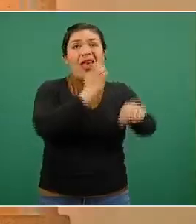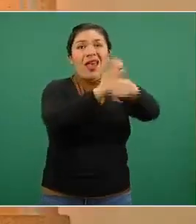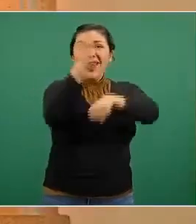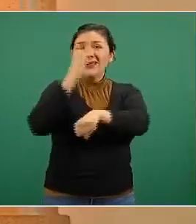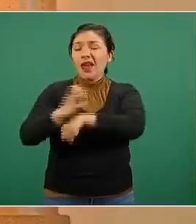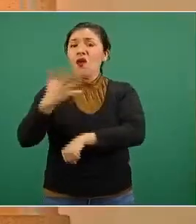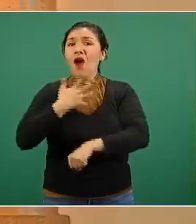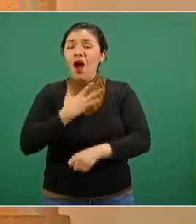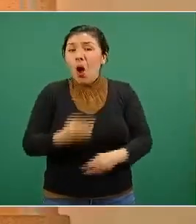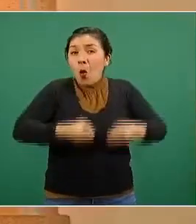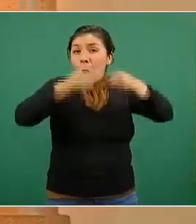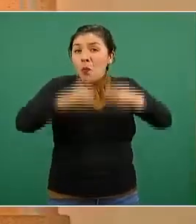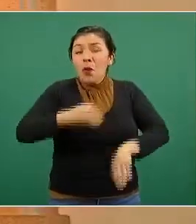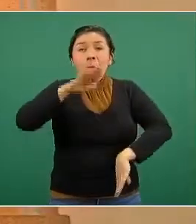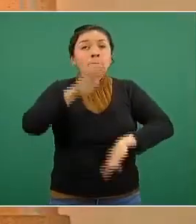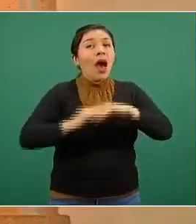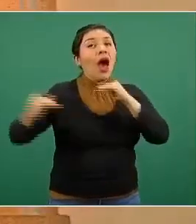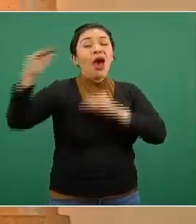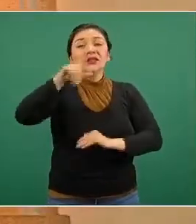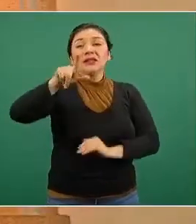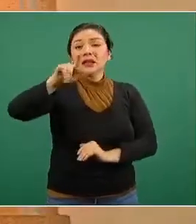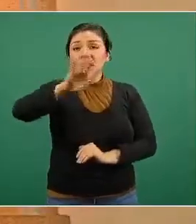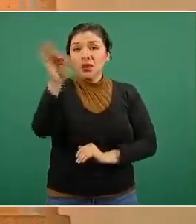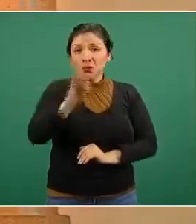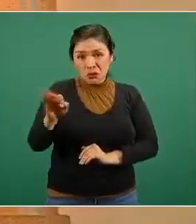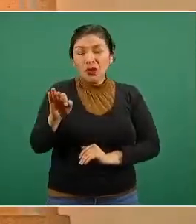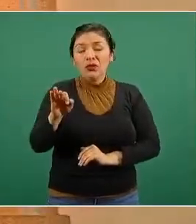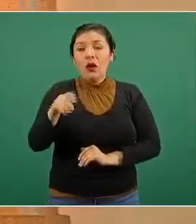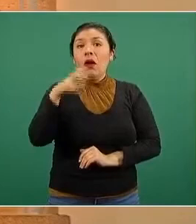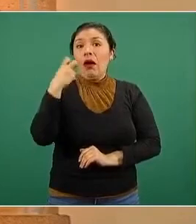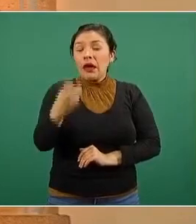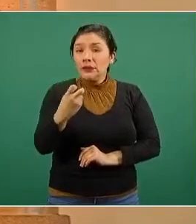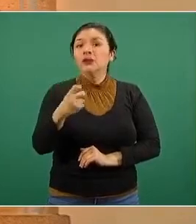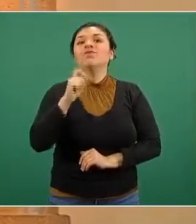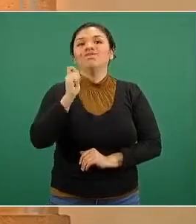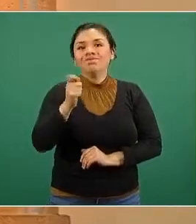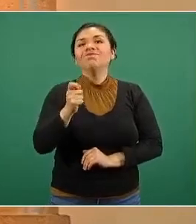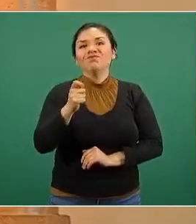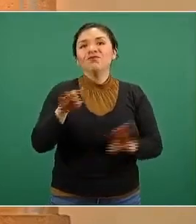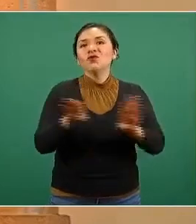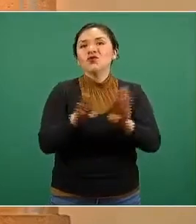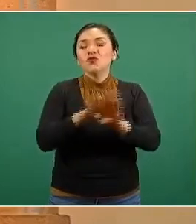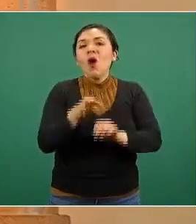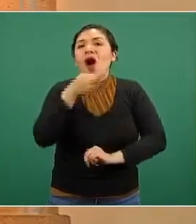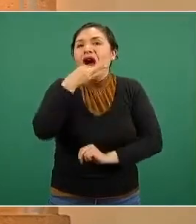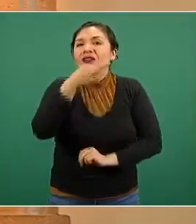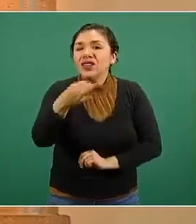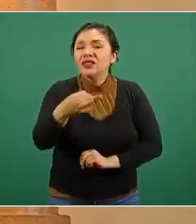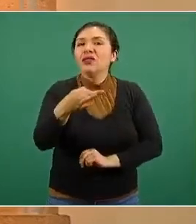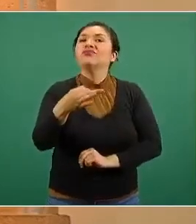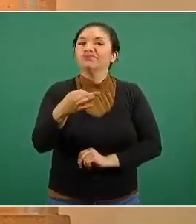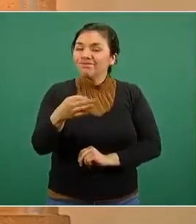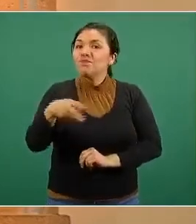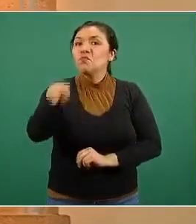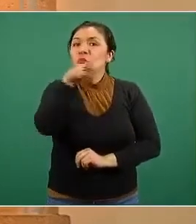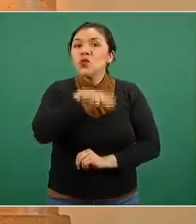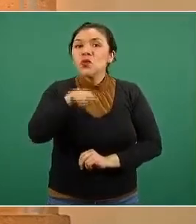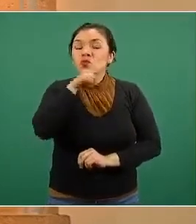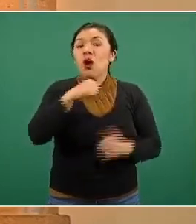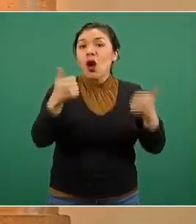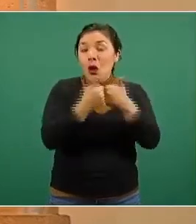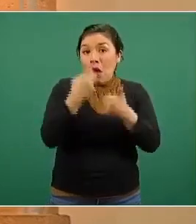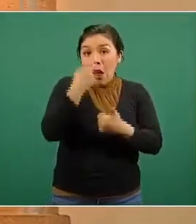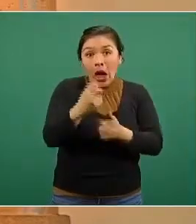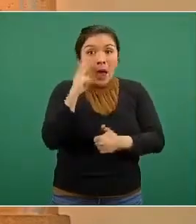tienen una ocupación con más del 70%, lo cual es lógicamente una señal de alerta a través de la